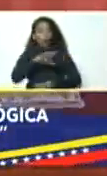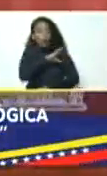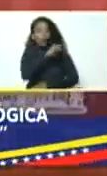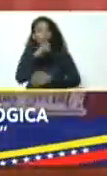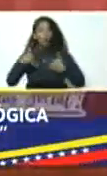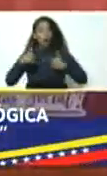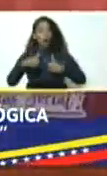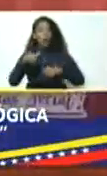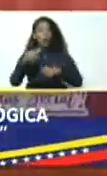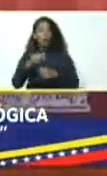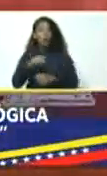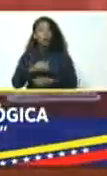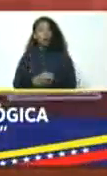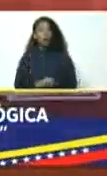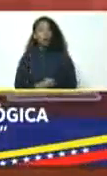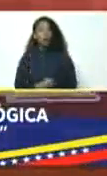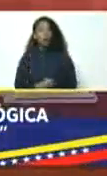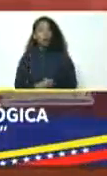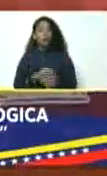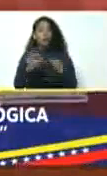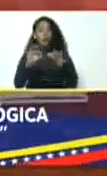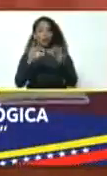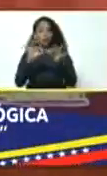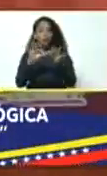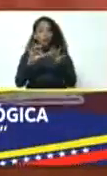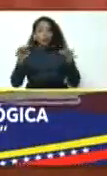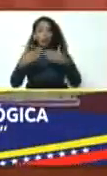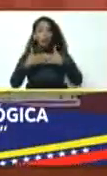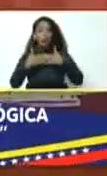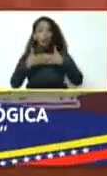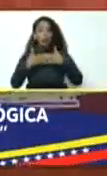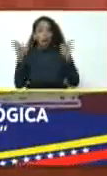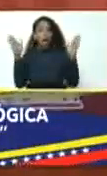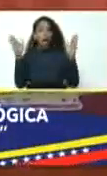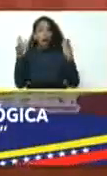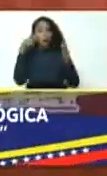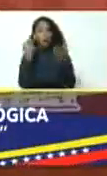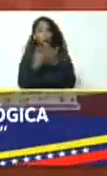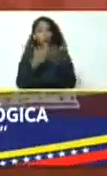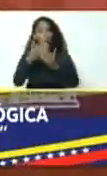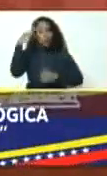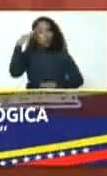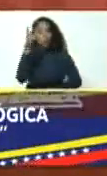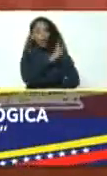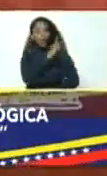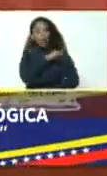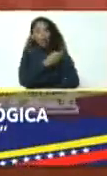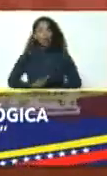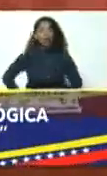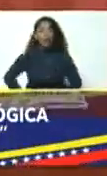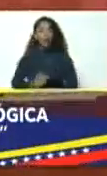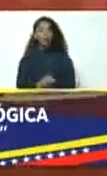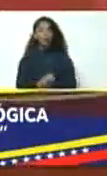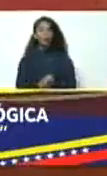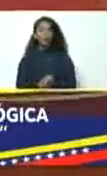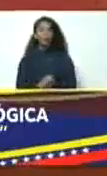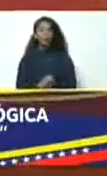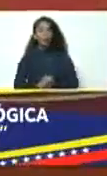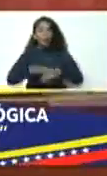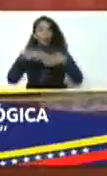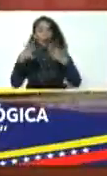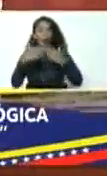Vamos a jalar la cinta para mostrarle a nuestro comandante en jefe, presidente, lo que es